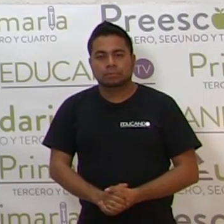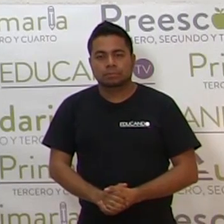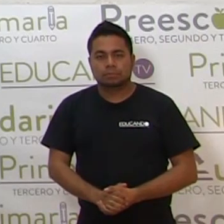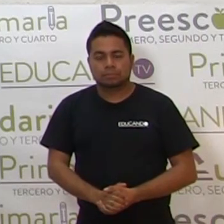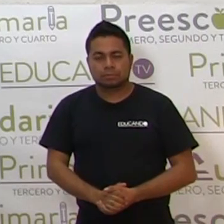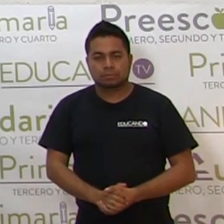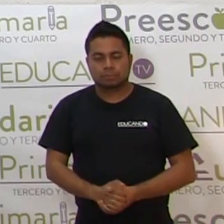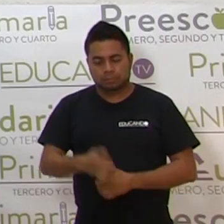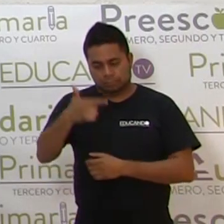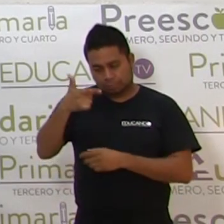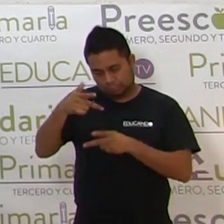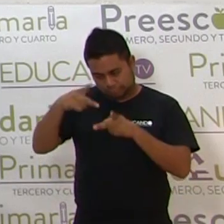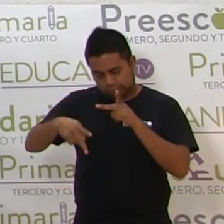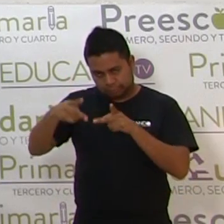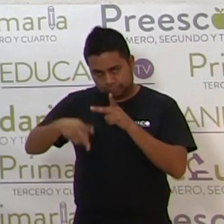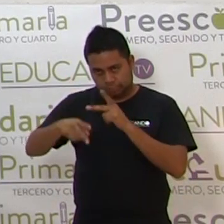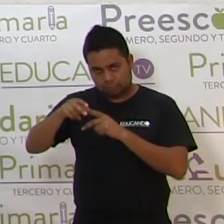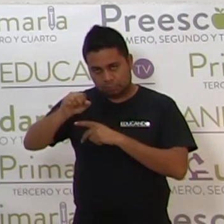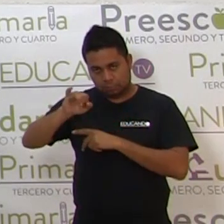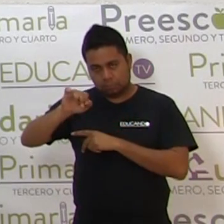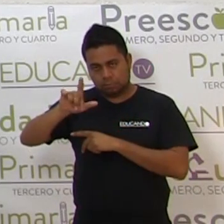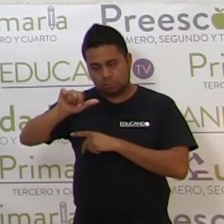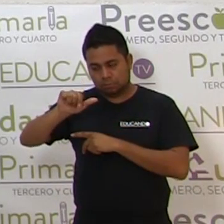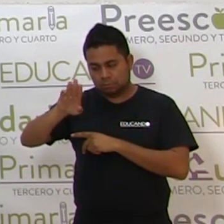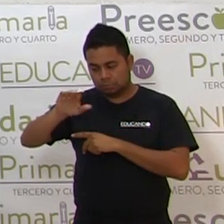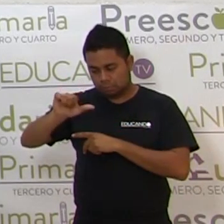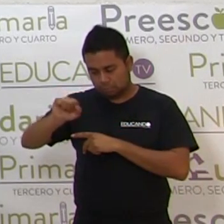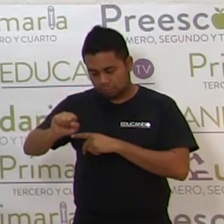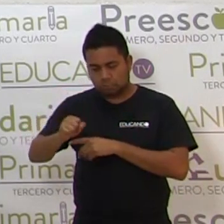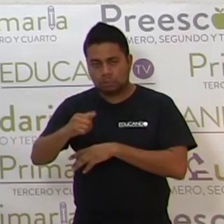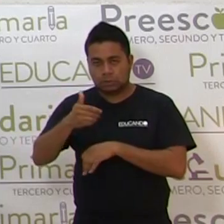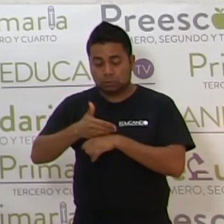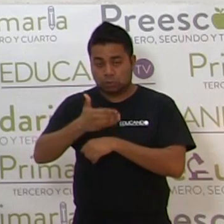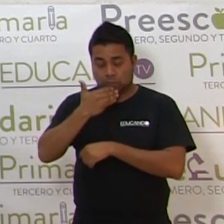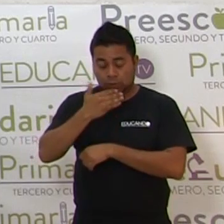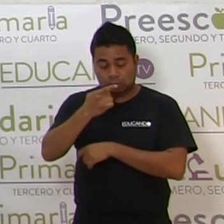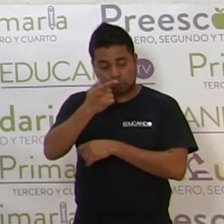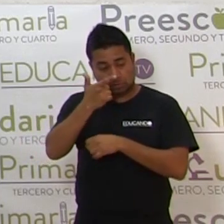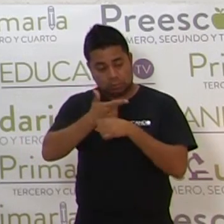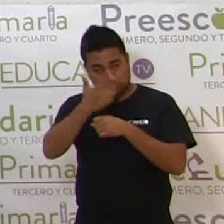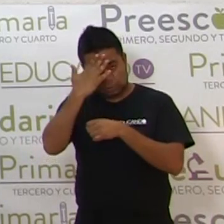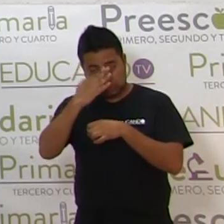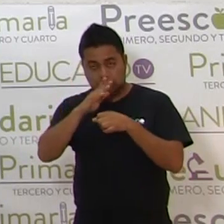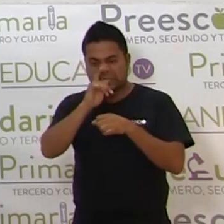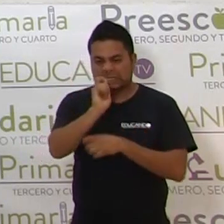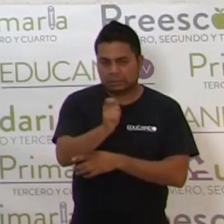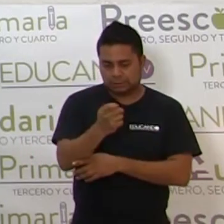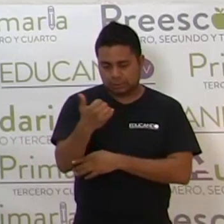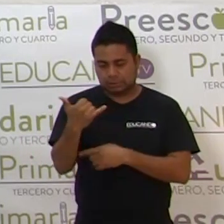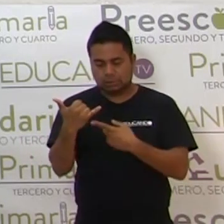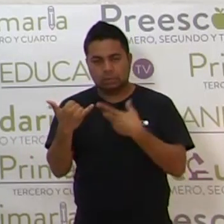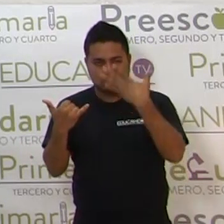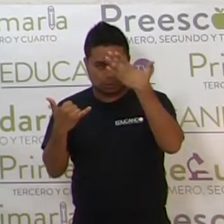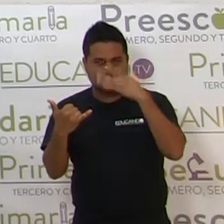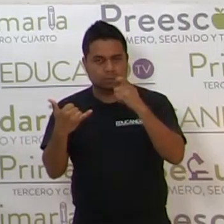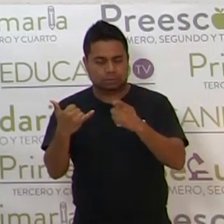Muy bien. Ahora, cuando ya conocemos esta parte de la Y,